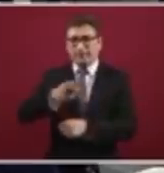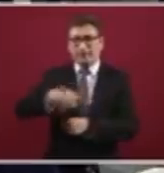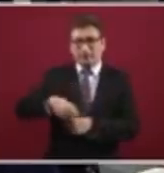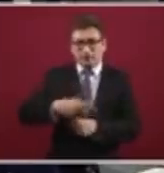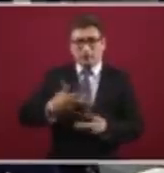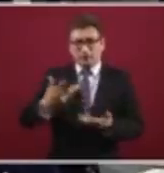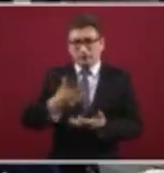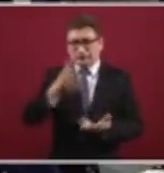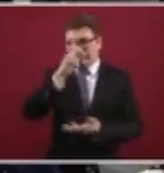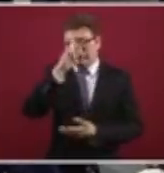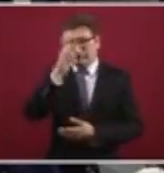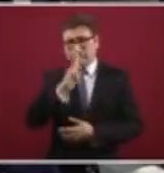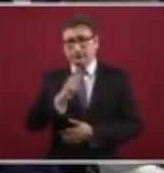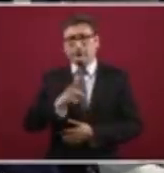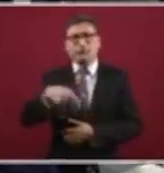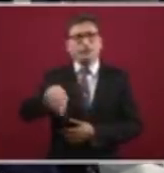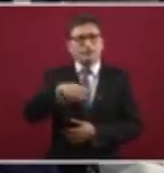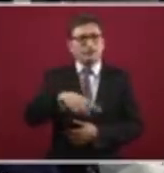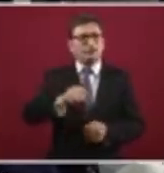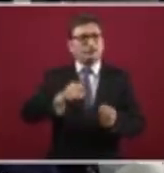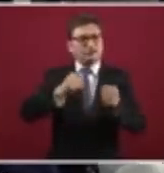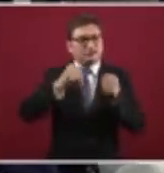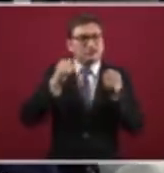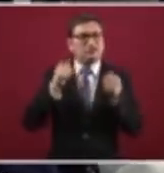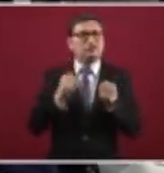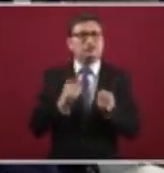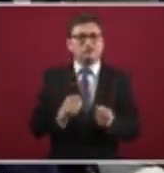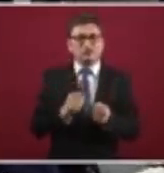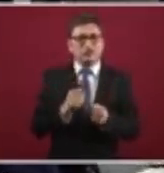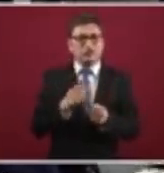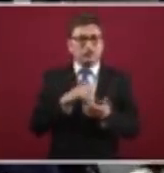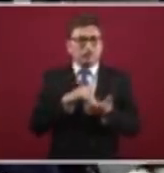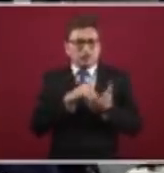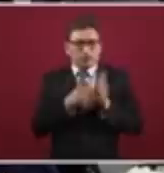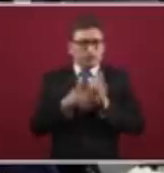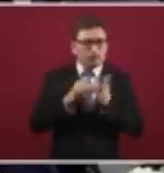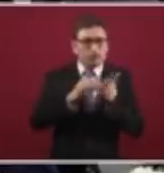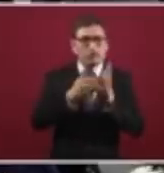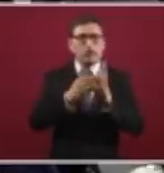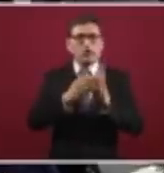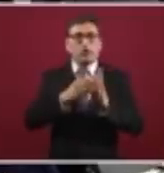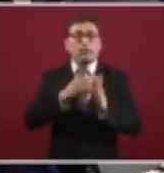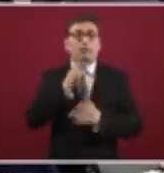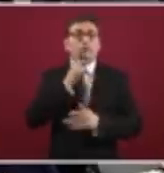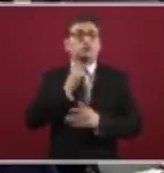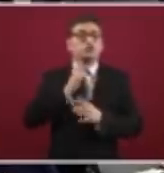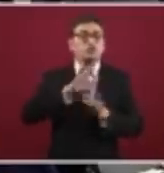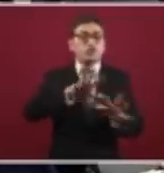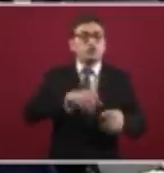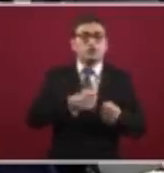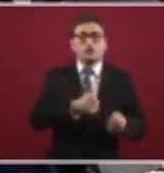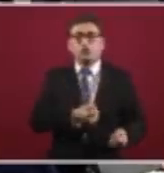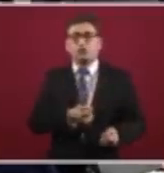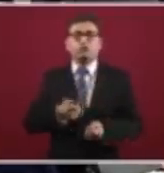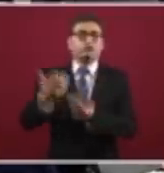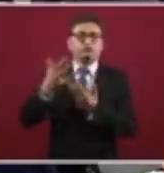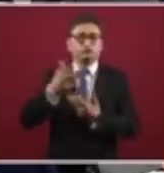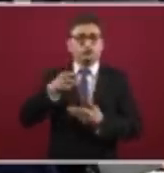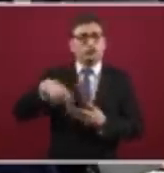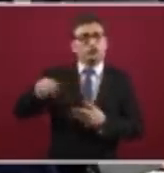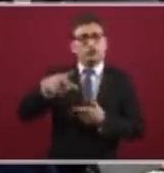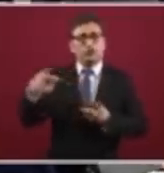país intentarán por medios sutiles entregar de nuevo el petróleo y nuestros recursos a los